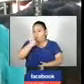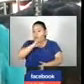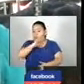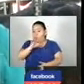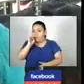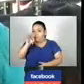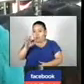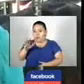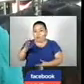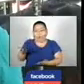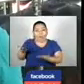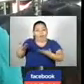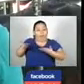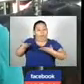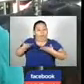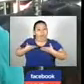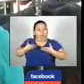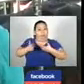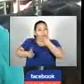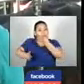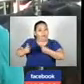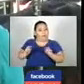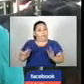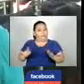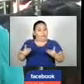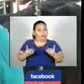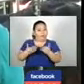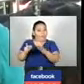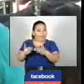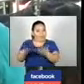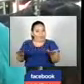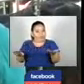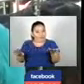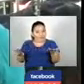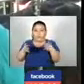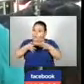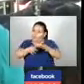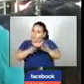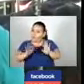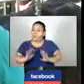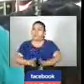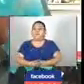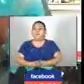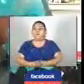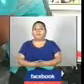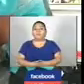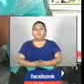leche es afrodisíaca, que es mejor, sirve para diferentes maneras, dice, lo ocupa.